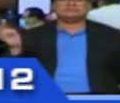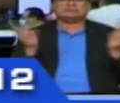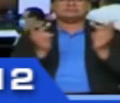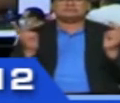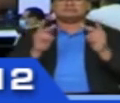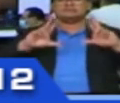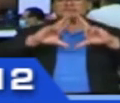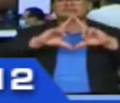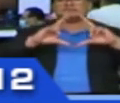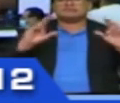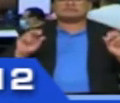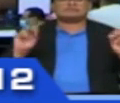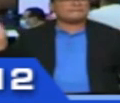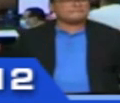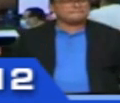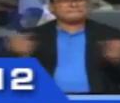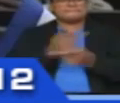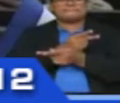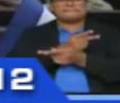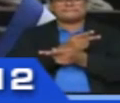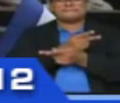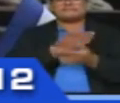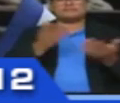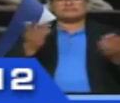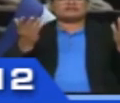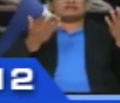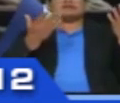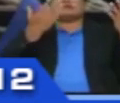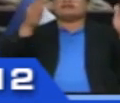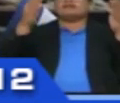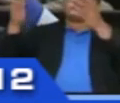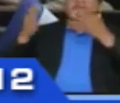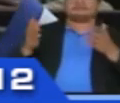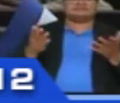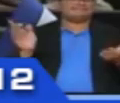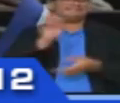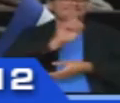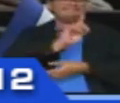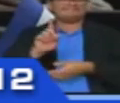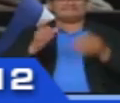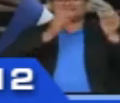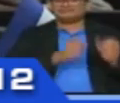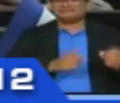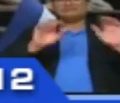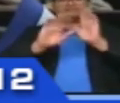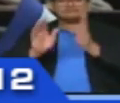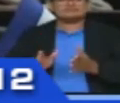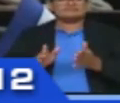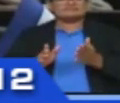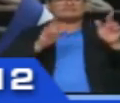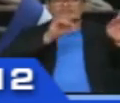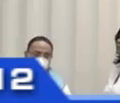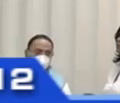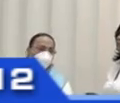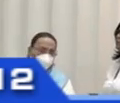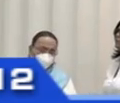de poder ser candidato a cargos de elección popular, estaría invadiendo el principio de unidad de